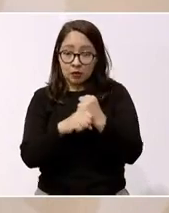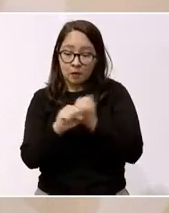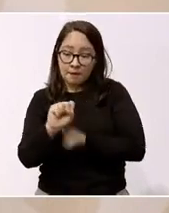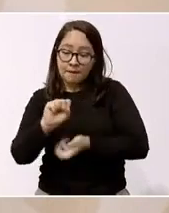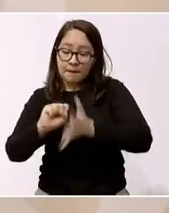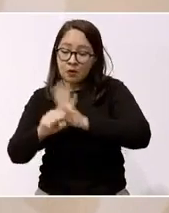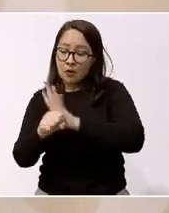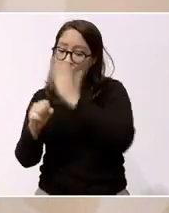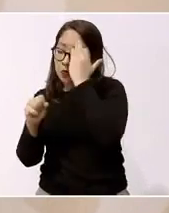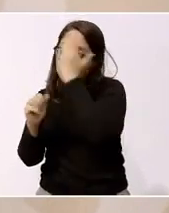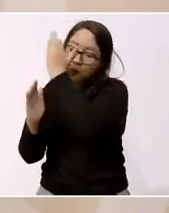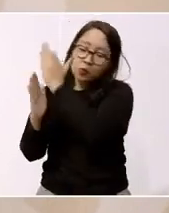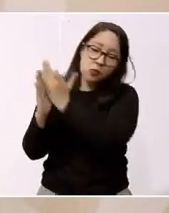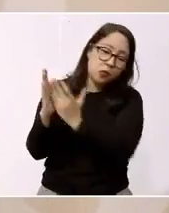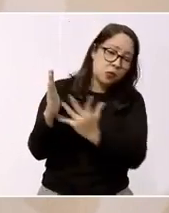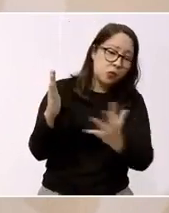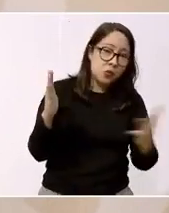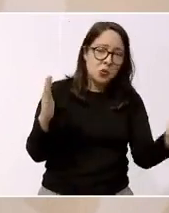la corrupción,